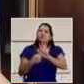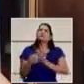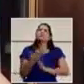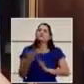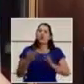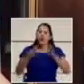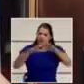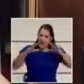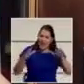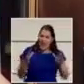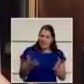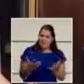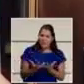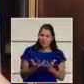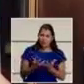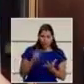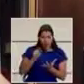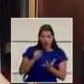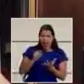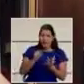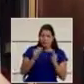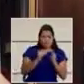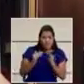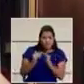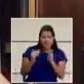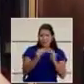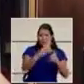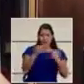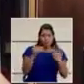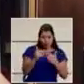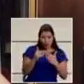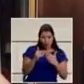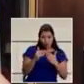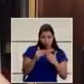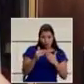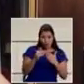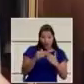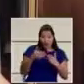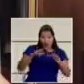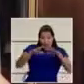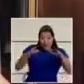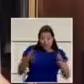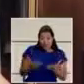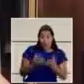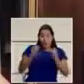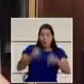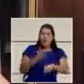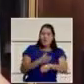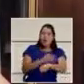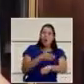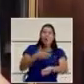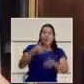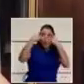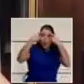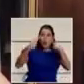mundo, esa estrella donde vivimos, será mucho mejor el día que todos seamos